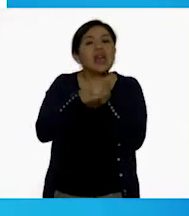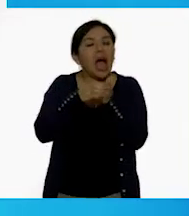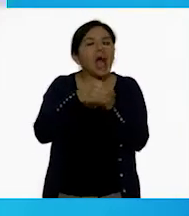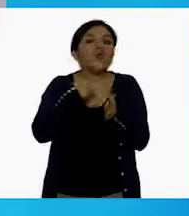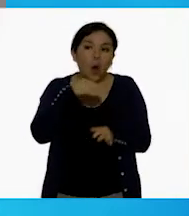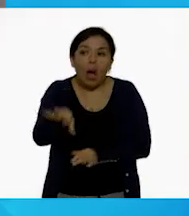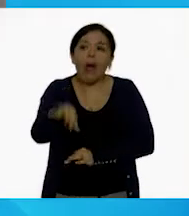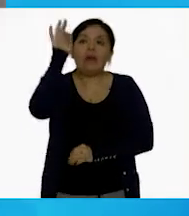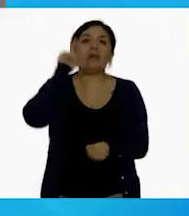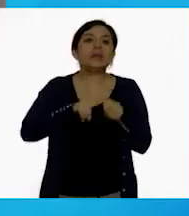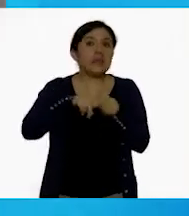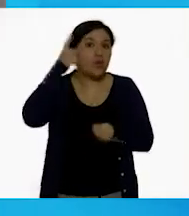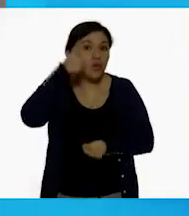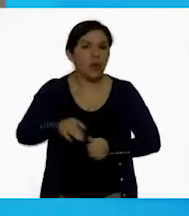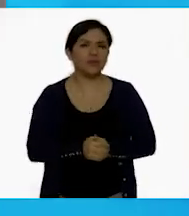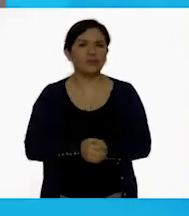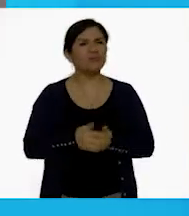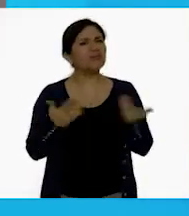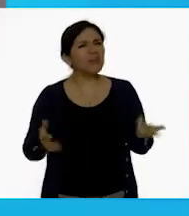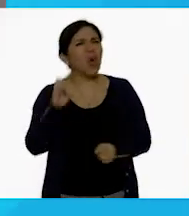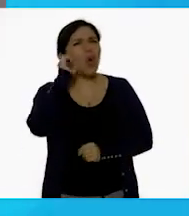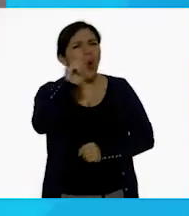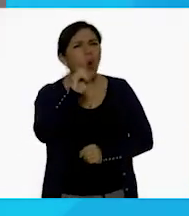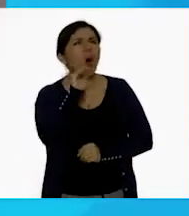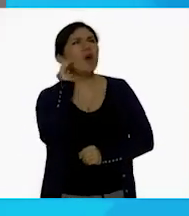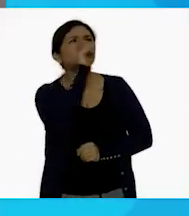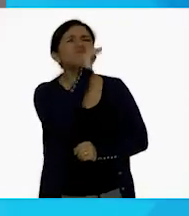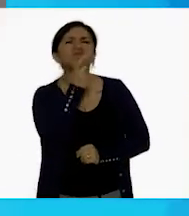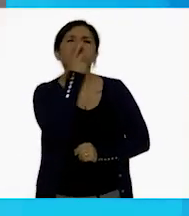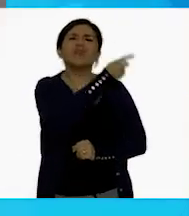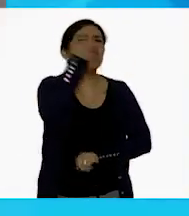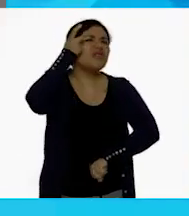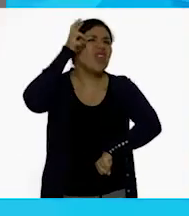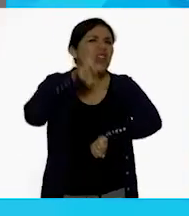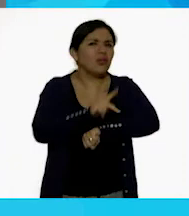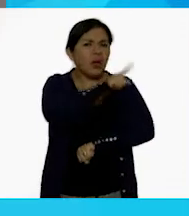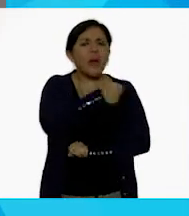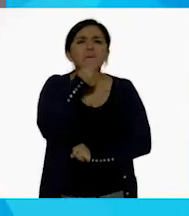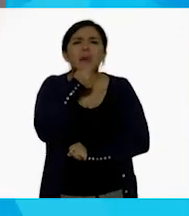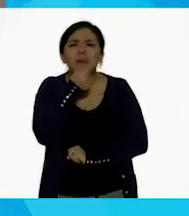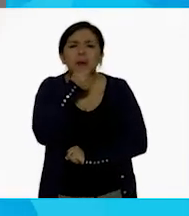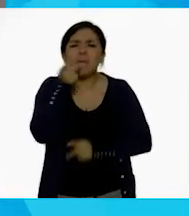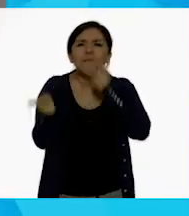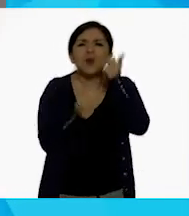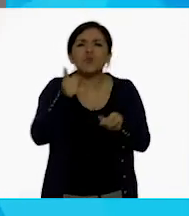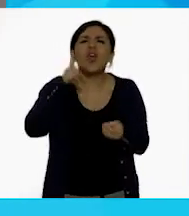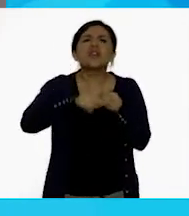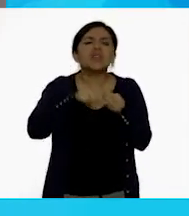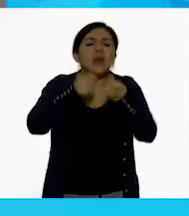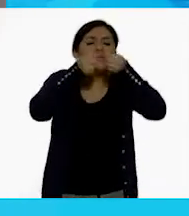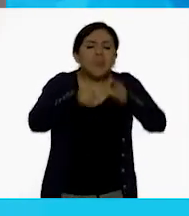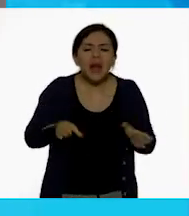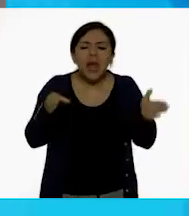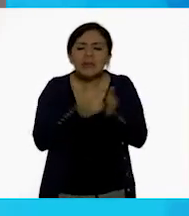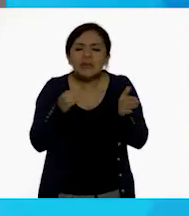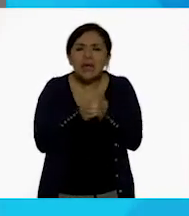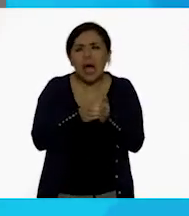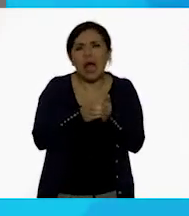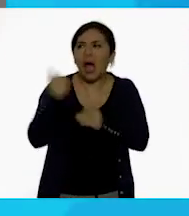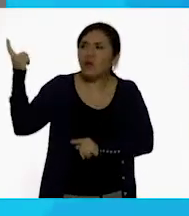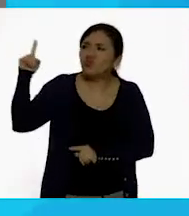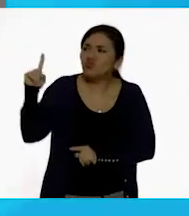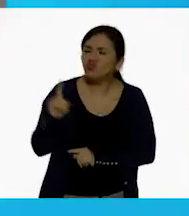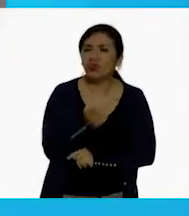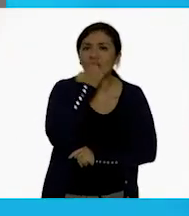dueño. ¿Y por qué no mejor le decimos al director? Él por el micrófono puede preguntar quién perdió una cajita en camino a la escuela